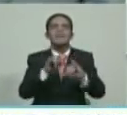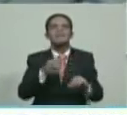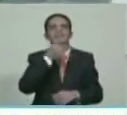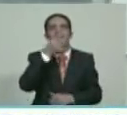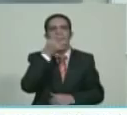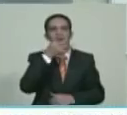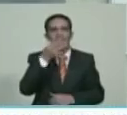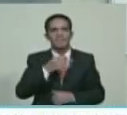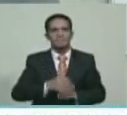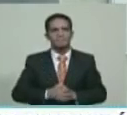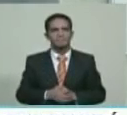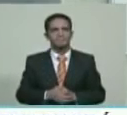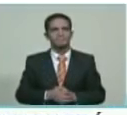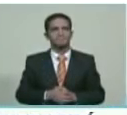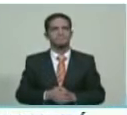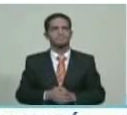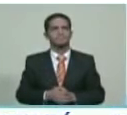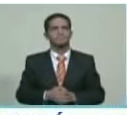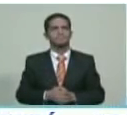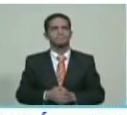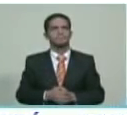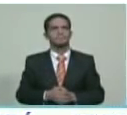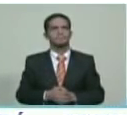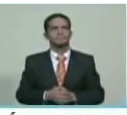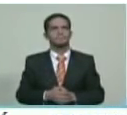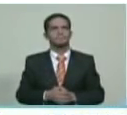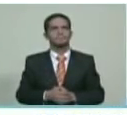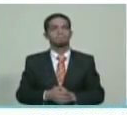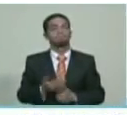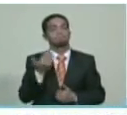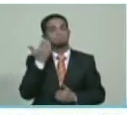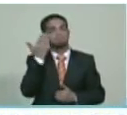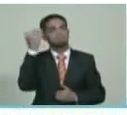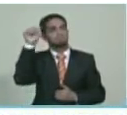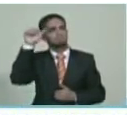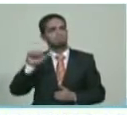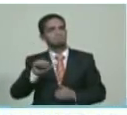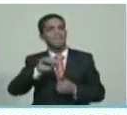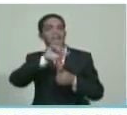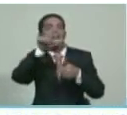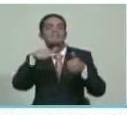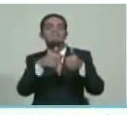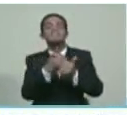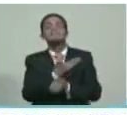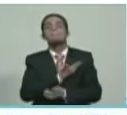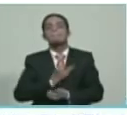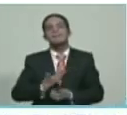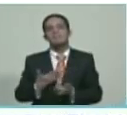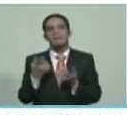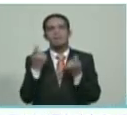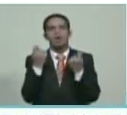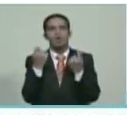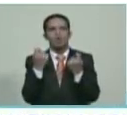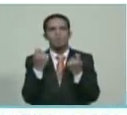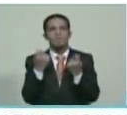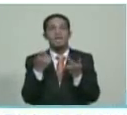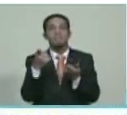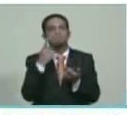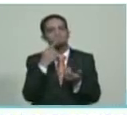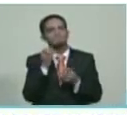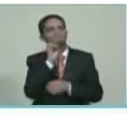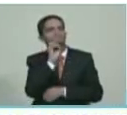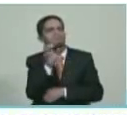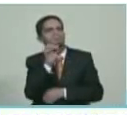ya lo sé si impulsamos entonces las declaraciones del vicepresidente sectorial de economía de tareas el examen en ofrecía